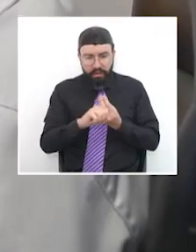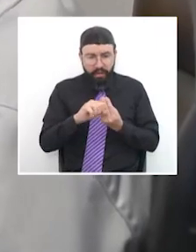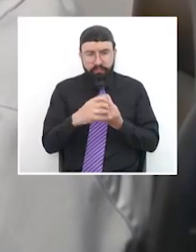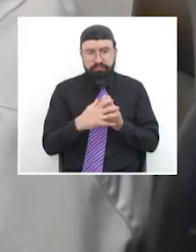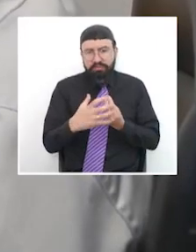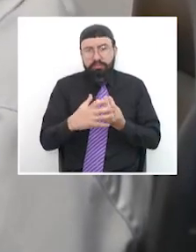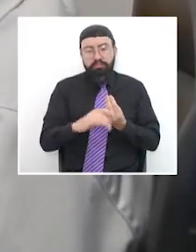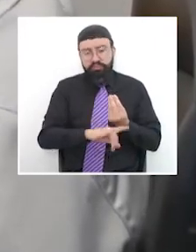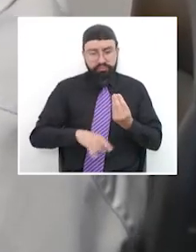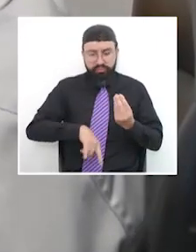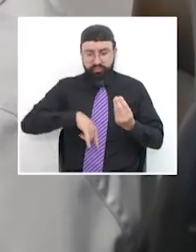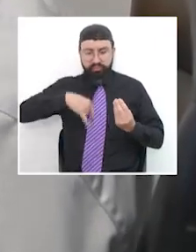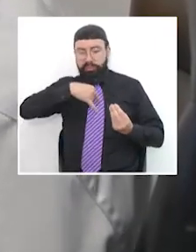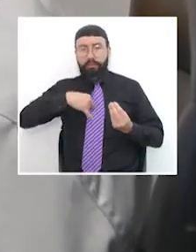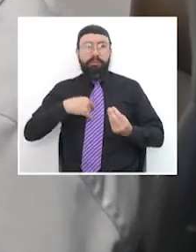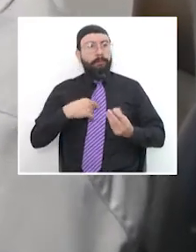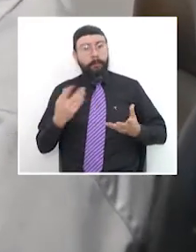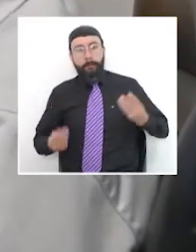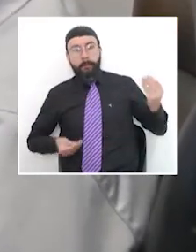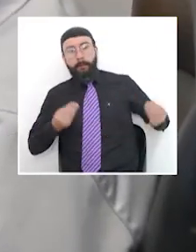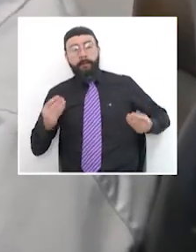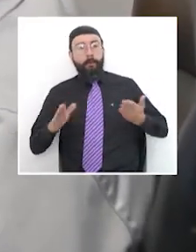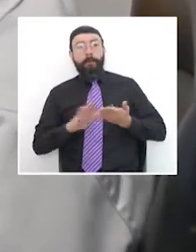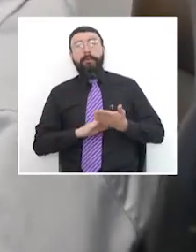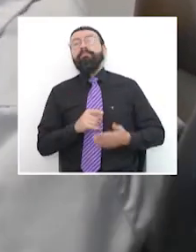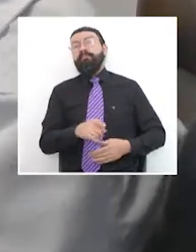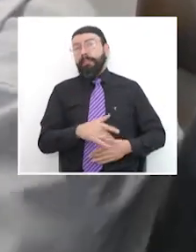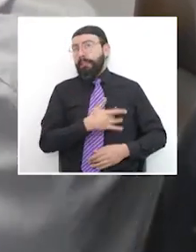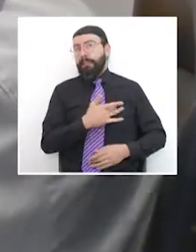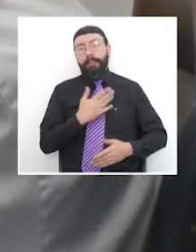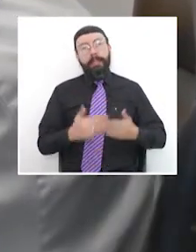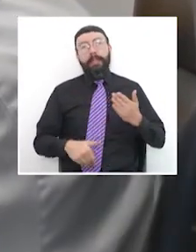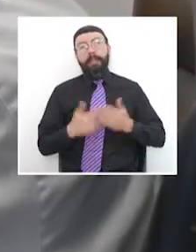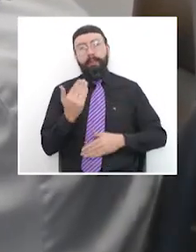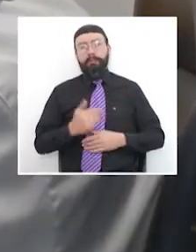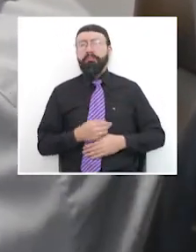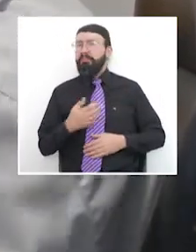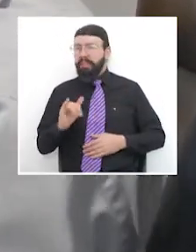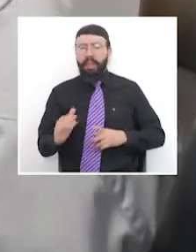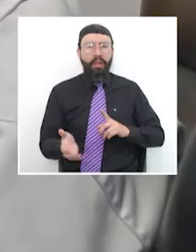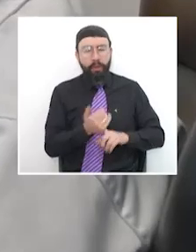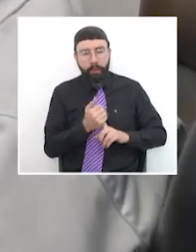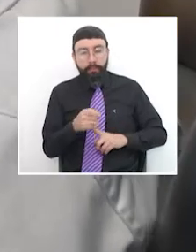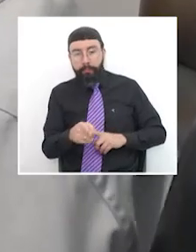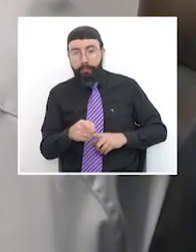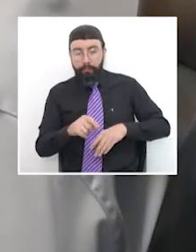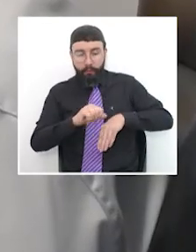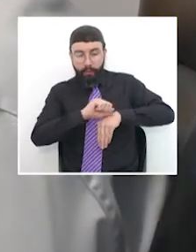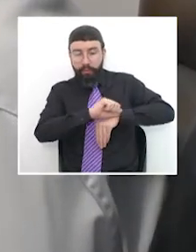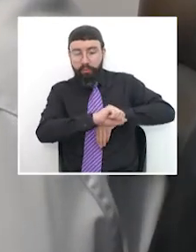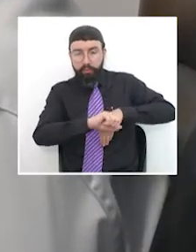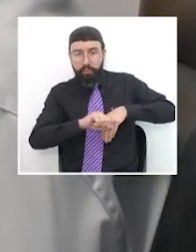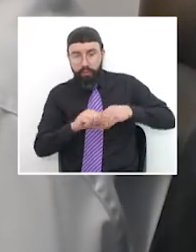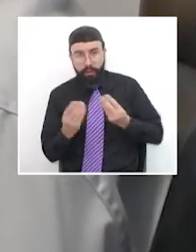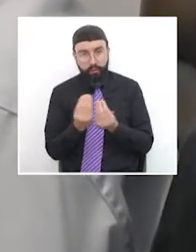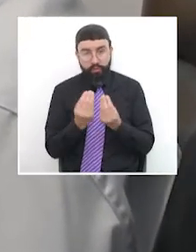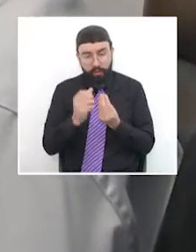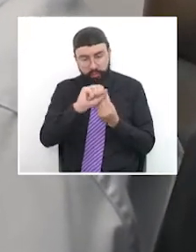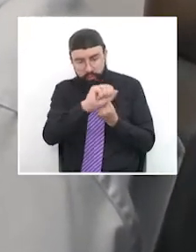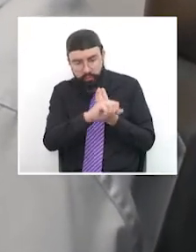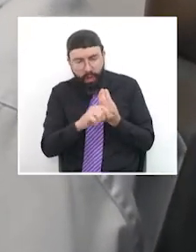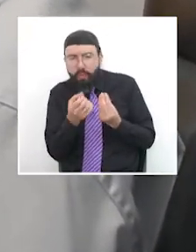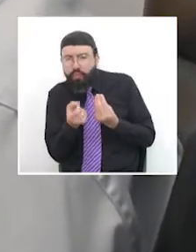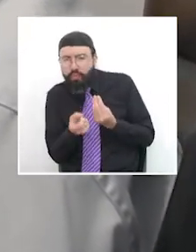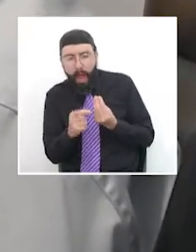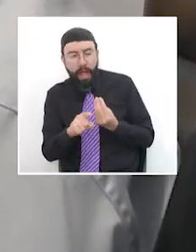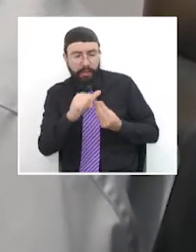invadir, ya no hay nada que hacer y ahí son los primeros síntomas. Entonces hemos encontrado ya masitas en testículos que se operan. Desafortunadamente